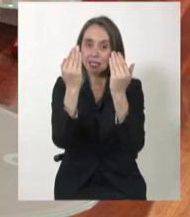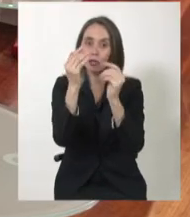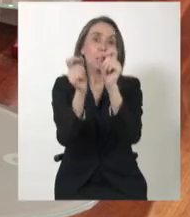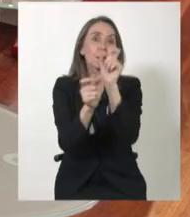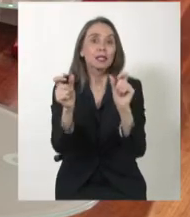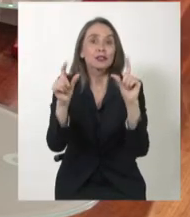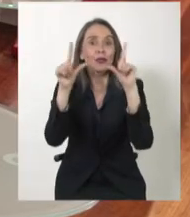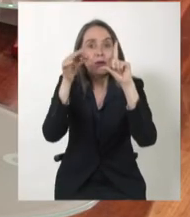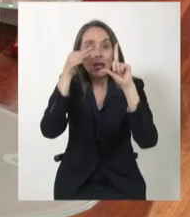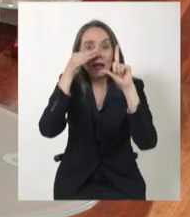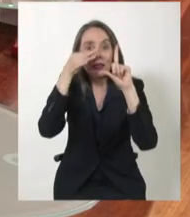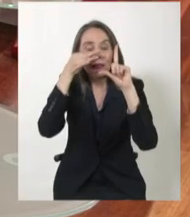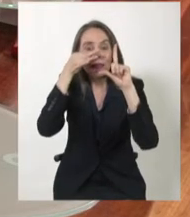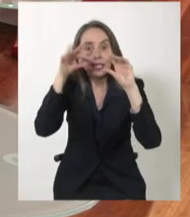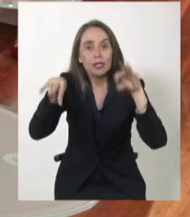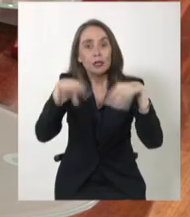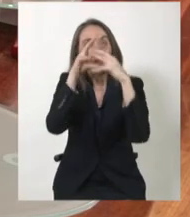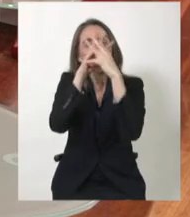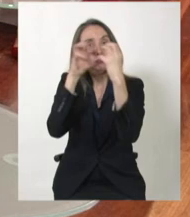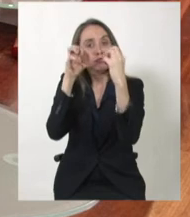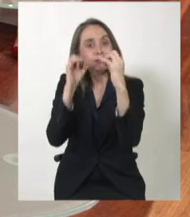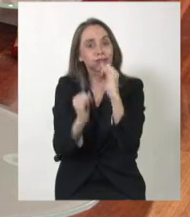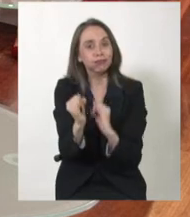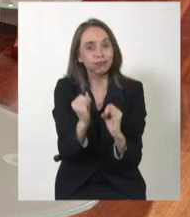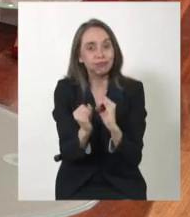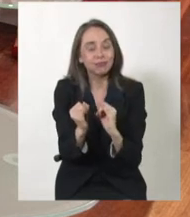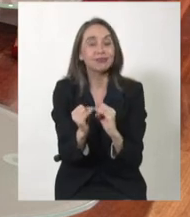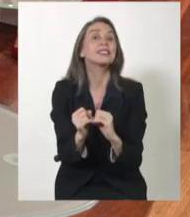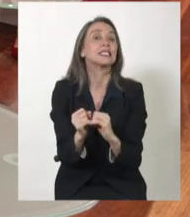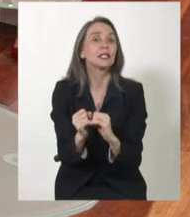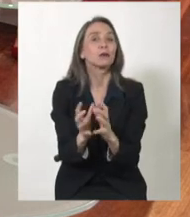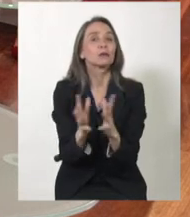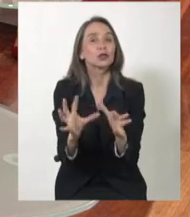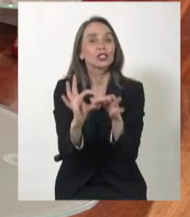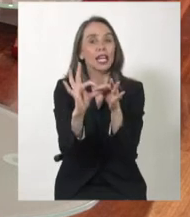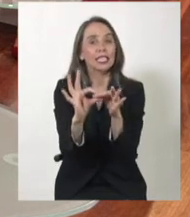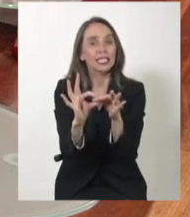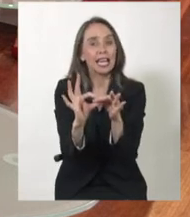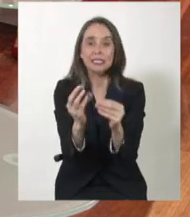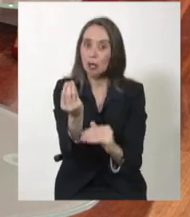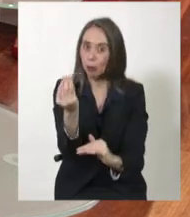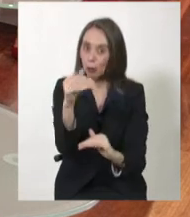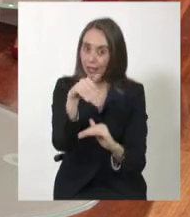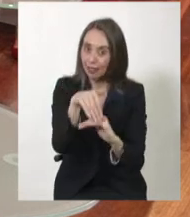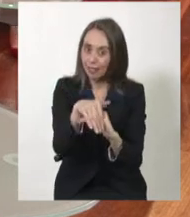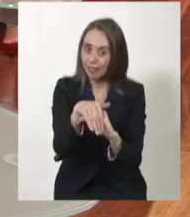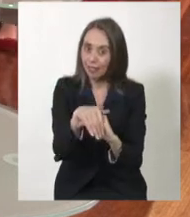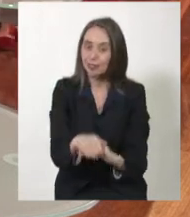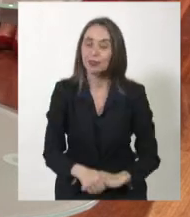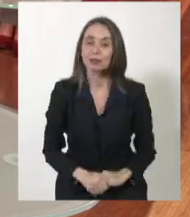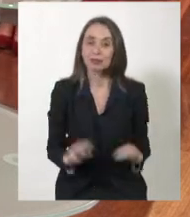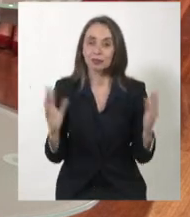quienes nos siguieron por la señal vía streaming. Así es que muchas gracias y buenas tardes.